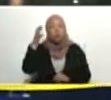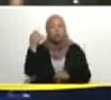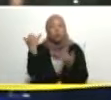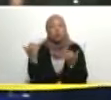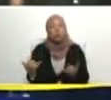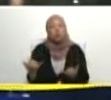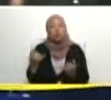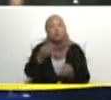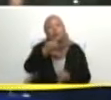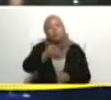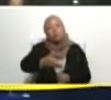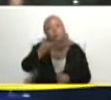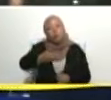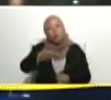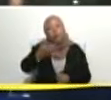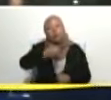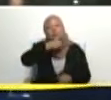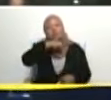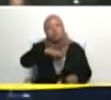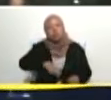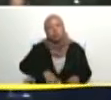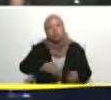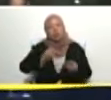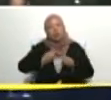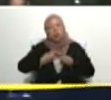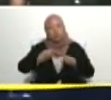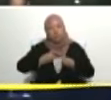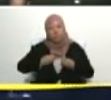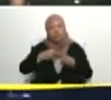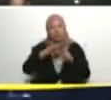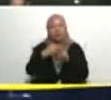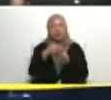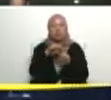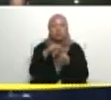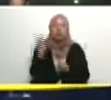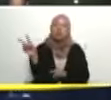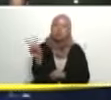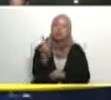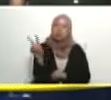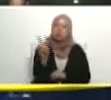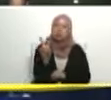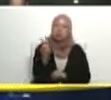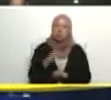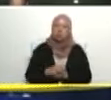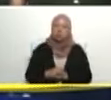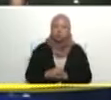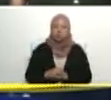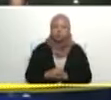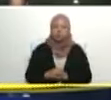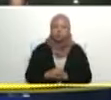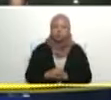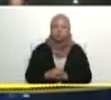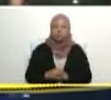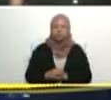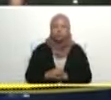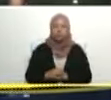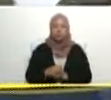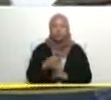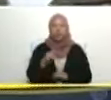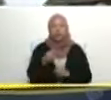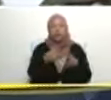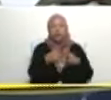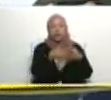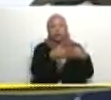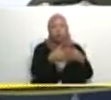momento histórico que vive la patria, que está bajo acechanza y bajo completa agresión por parte del imperialismo